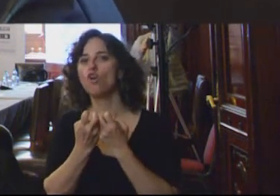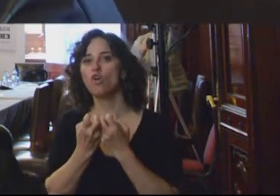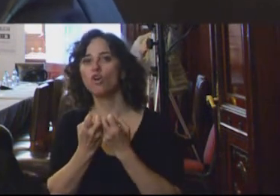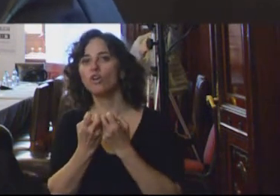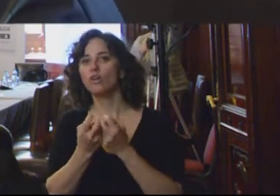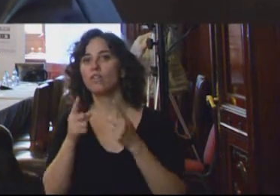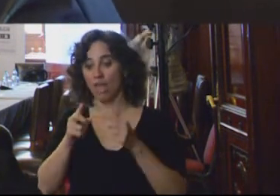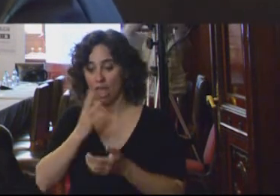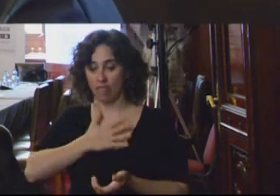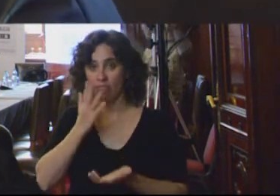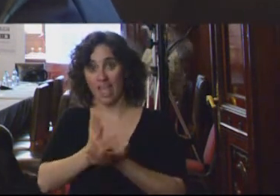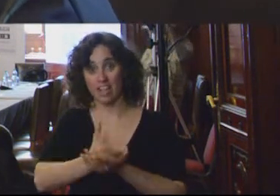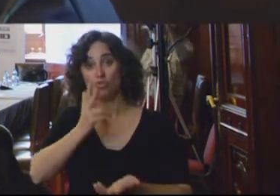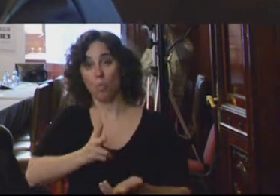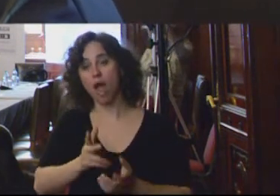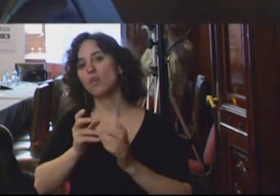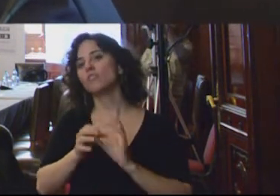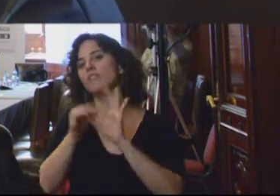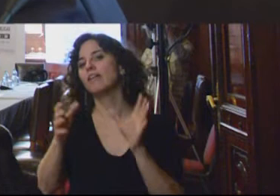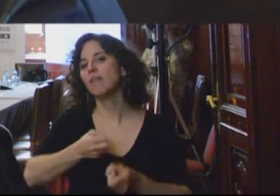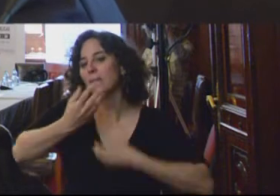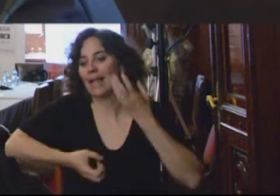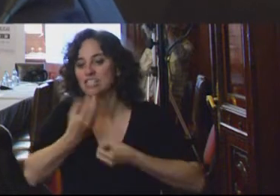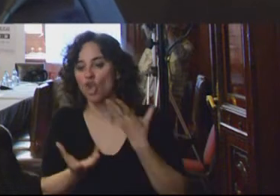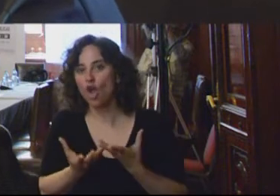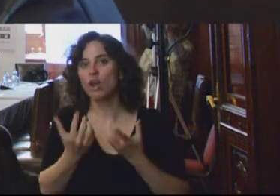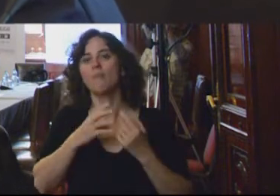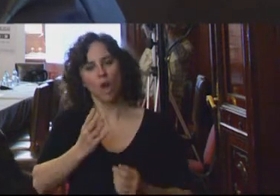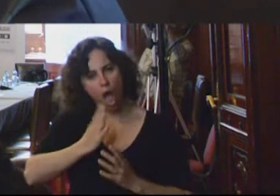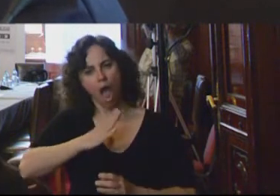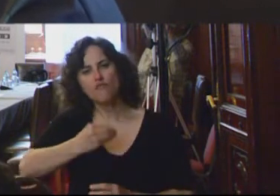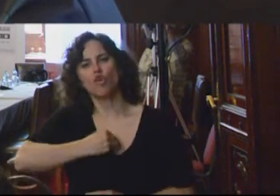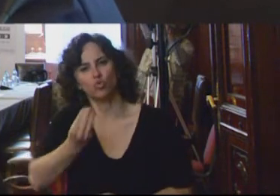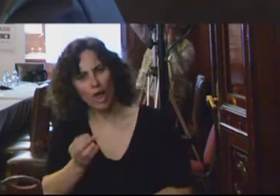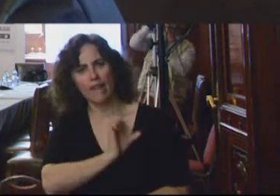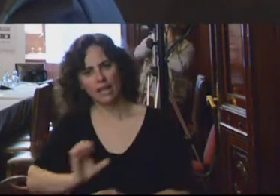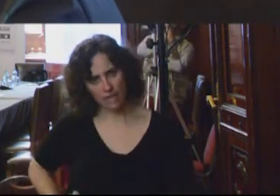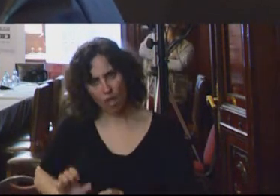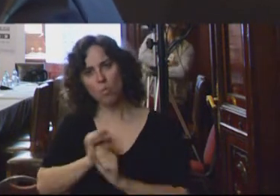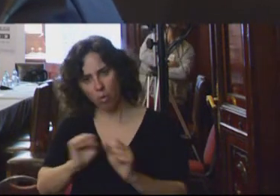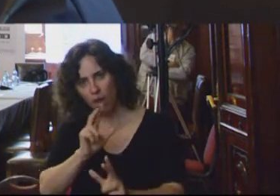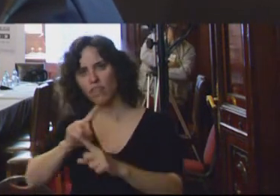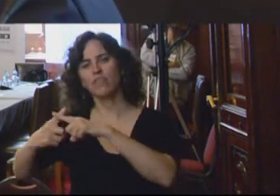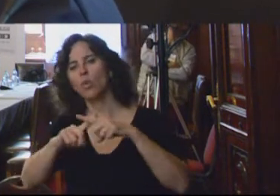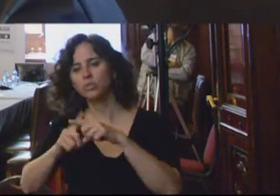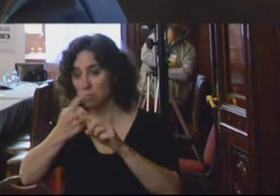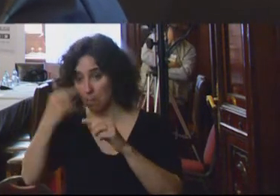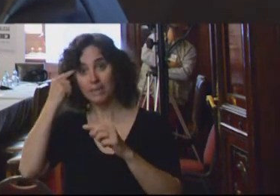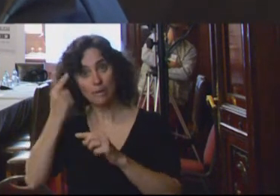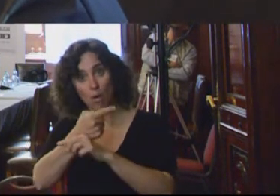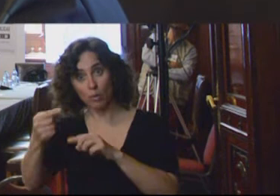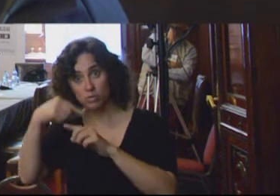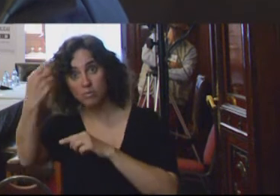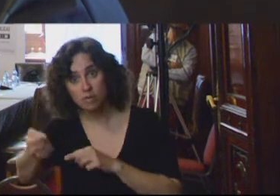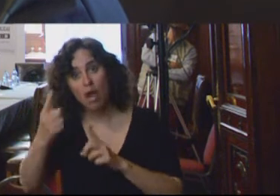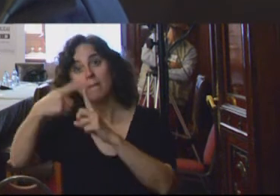de derechos humanos y libertad de expresión, pero bueno, habría allí una voluntad que esperemos que se concrete en las próximas semanas o